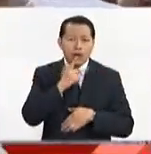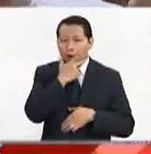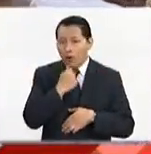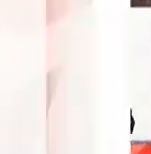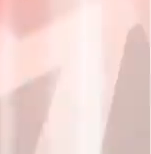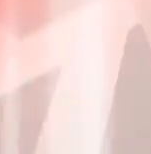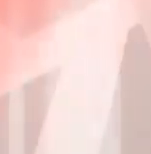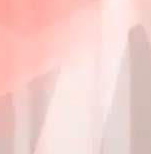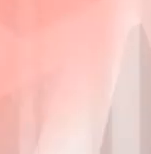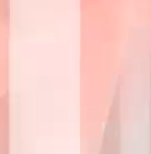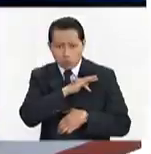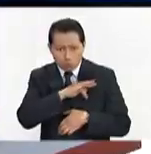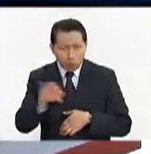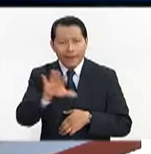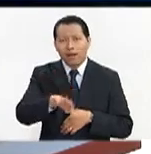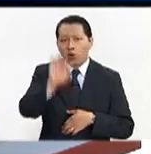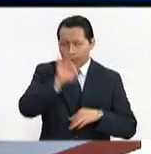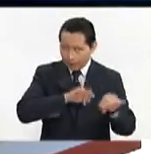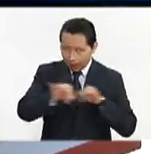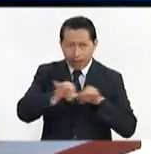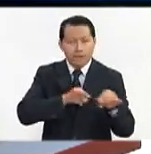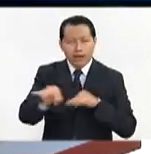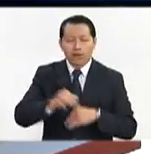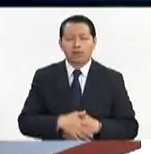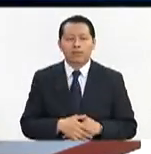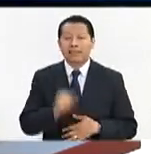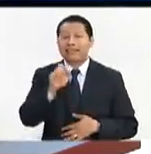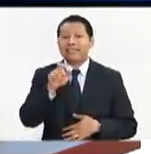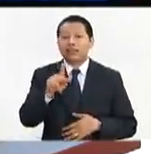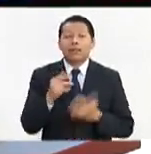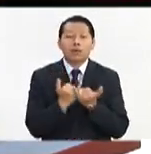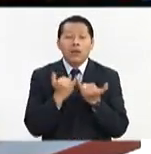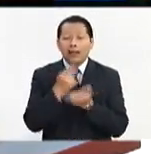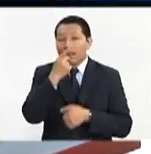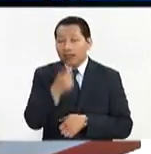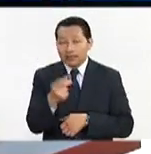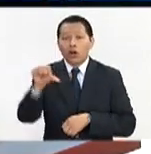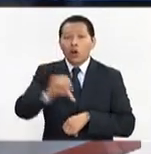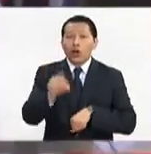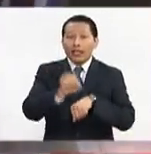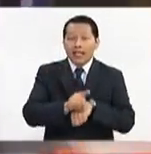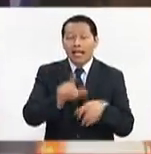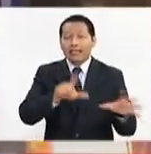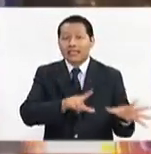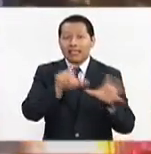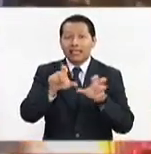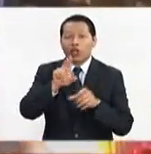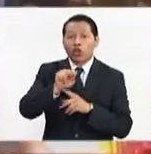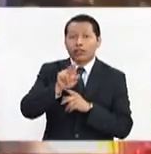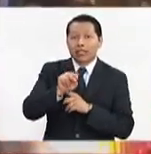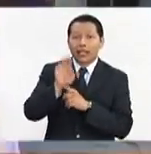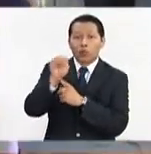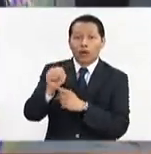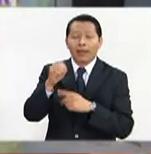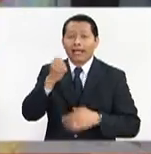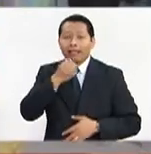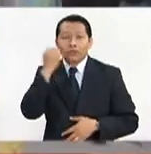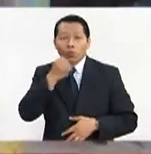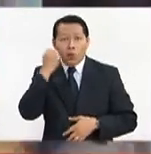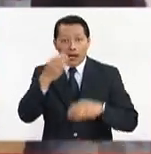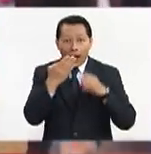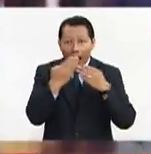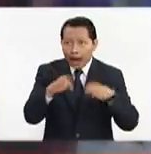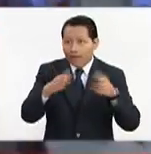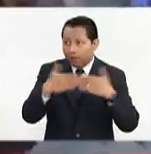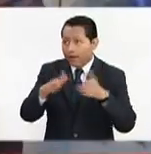empleo. Por cierto, también la SEP informó que hoy reanudarán clases otras 789 escuelas en